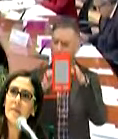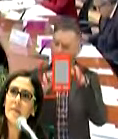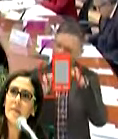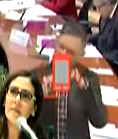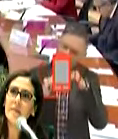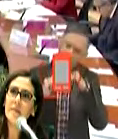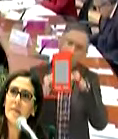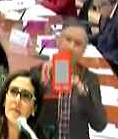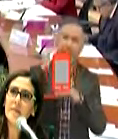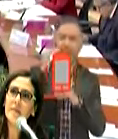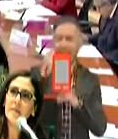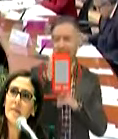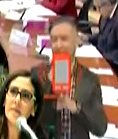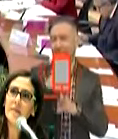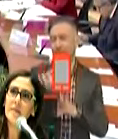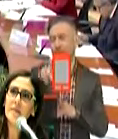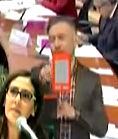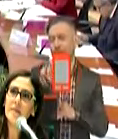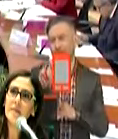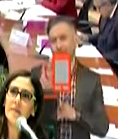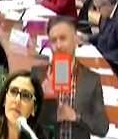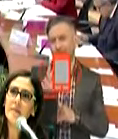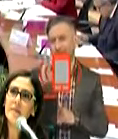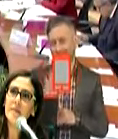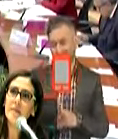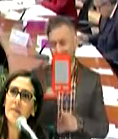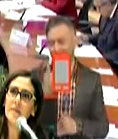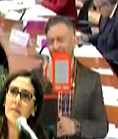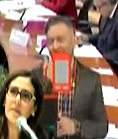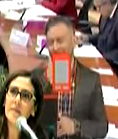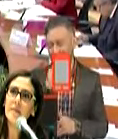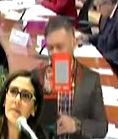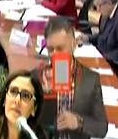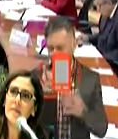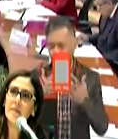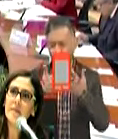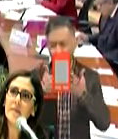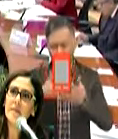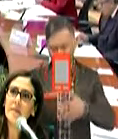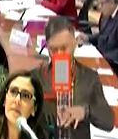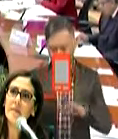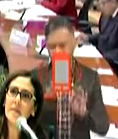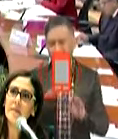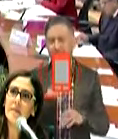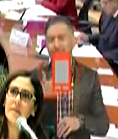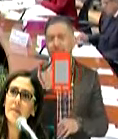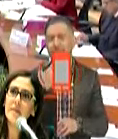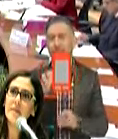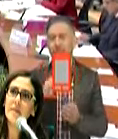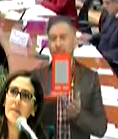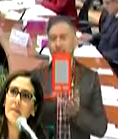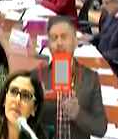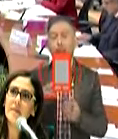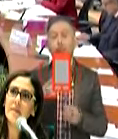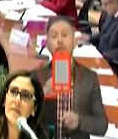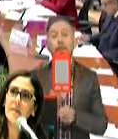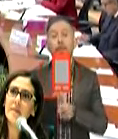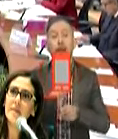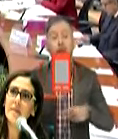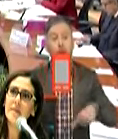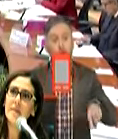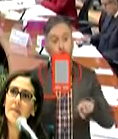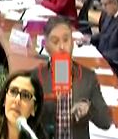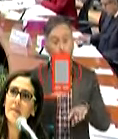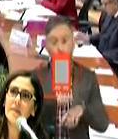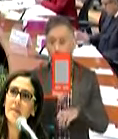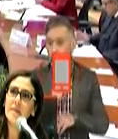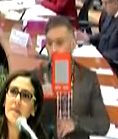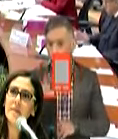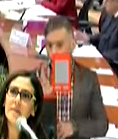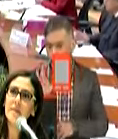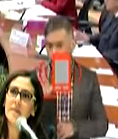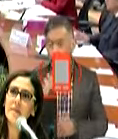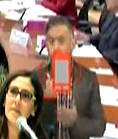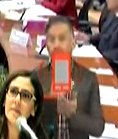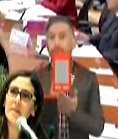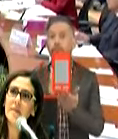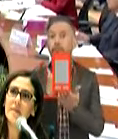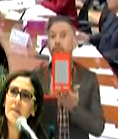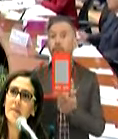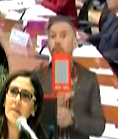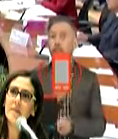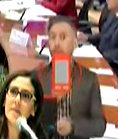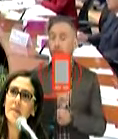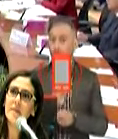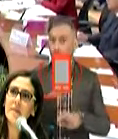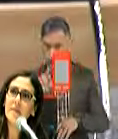va a concluir una etapa que es la etapa de precampañas, que es una parte que le corresponde a los partidos